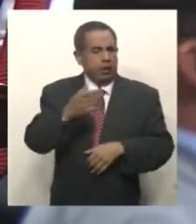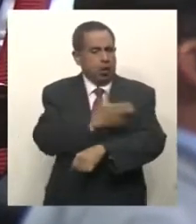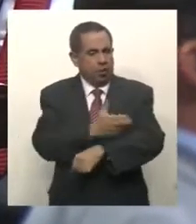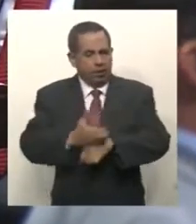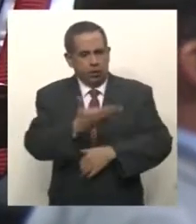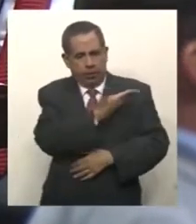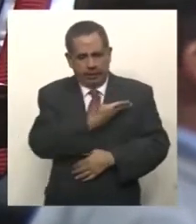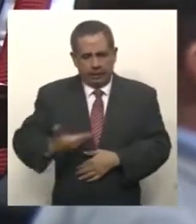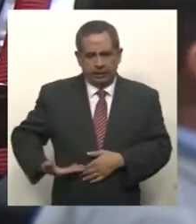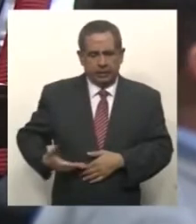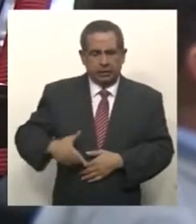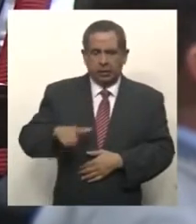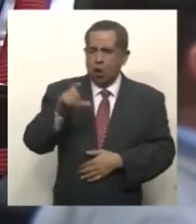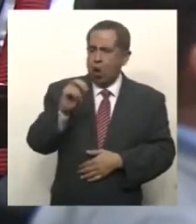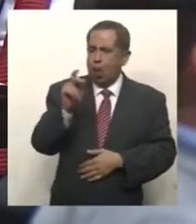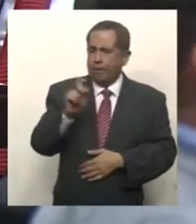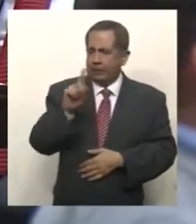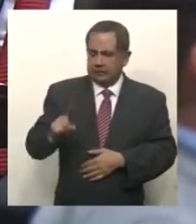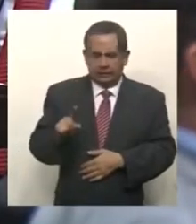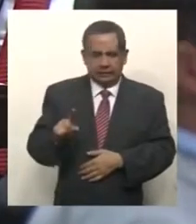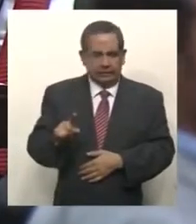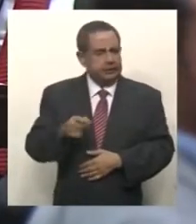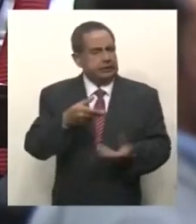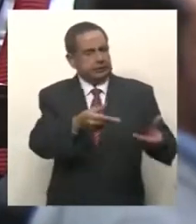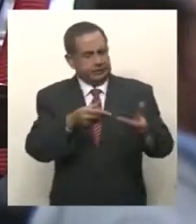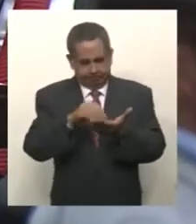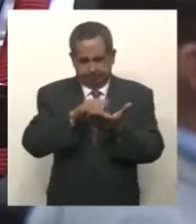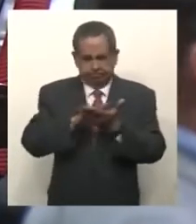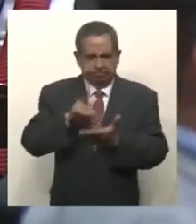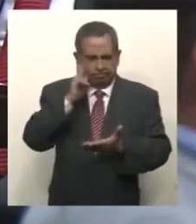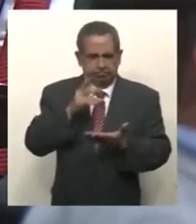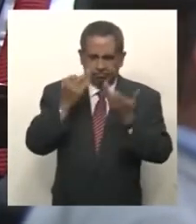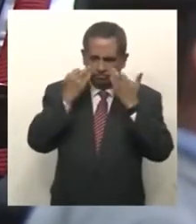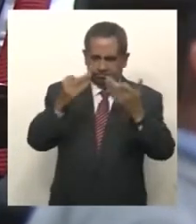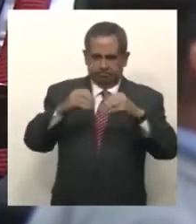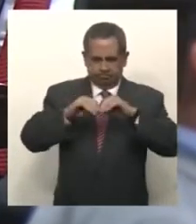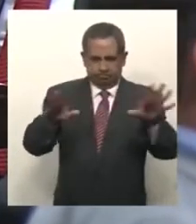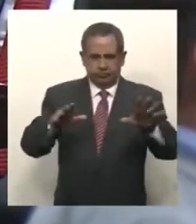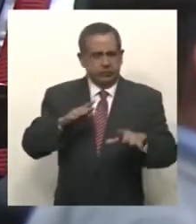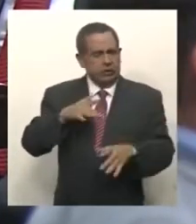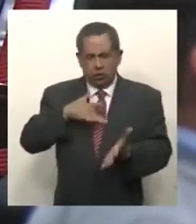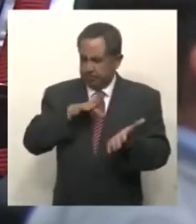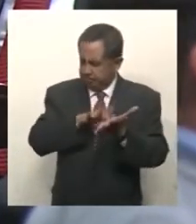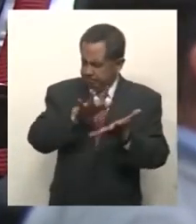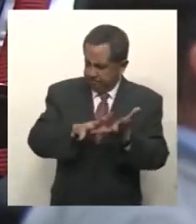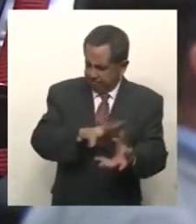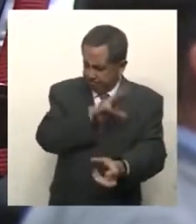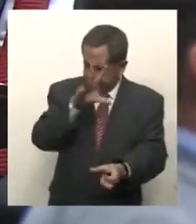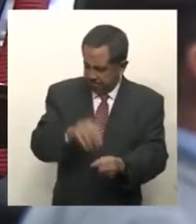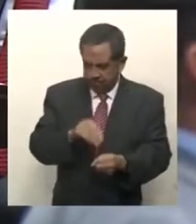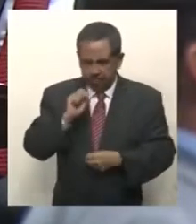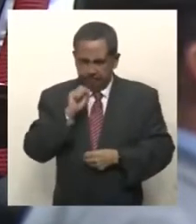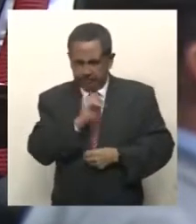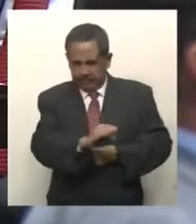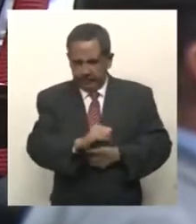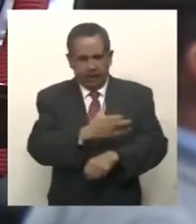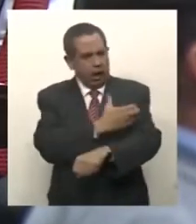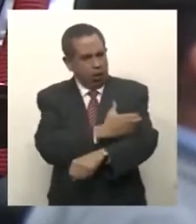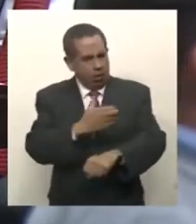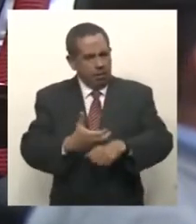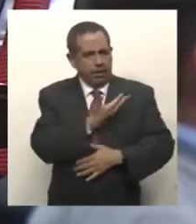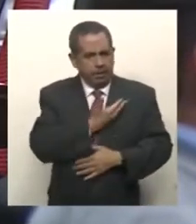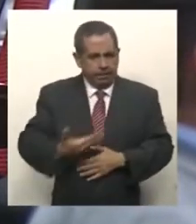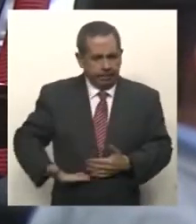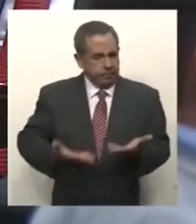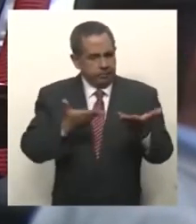compañero presidente López Obrador. Consta también, es público, mi respaldo absoluto al compañero